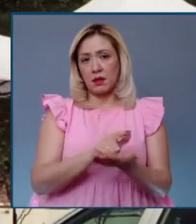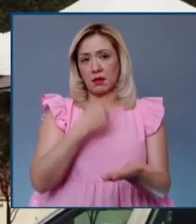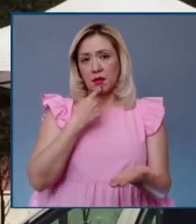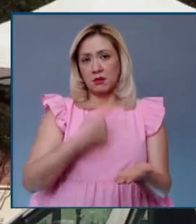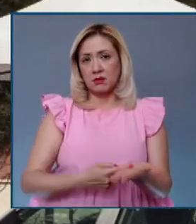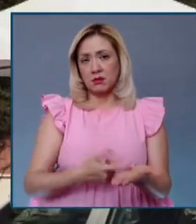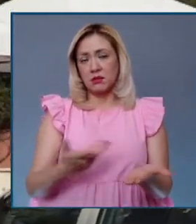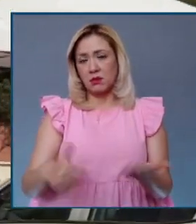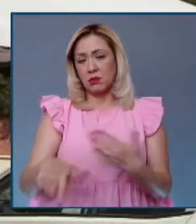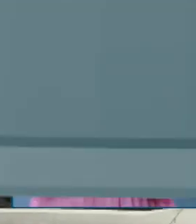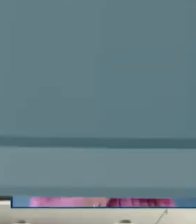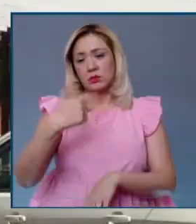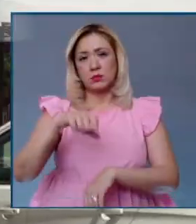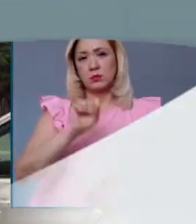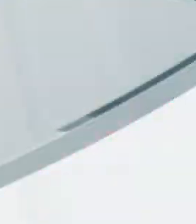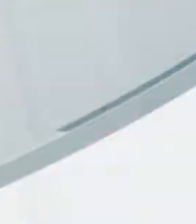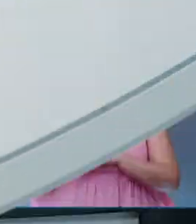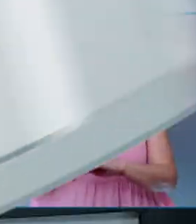supuestos.